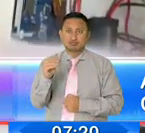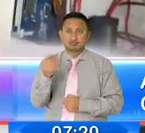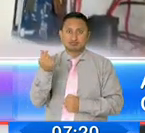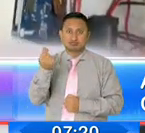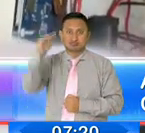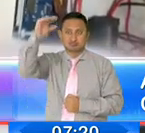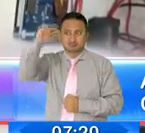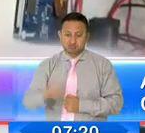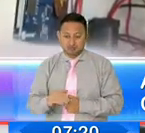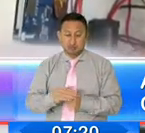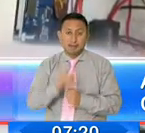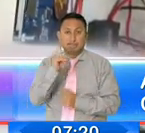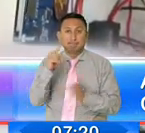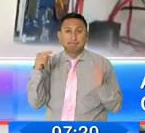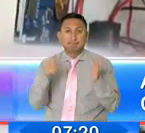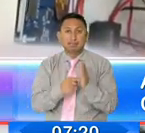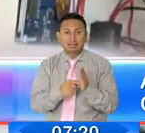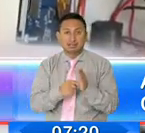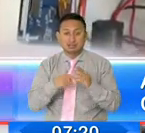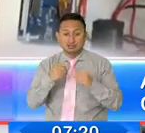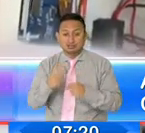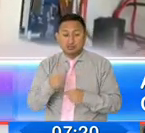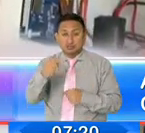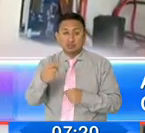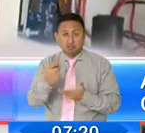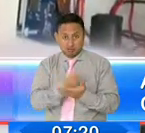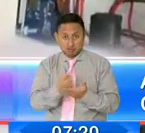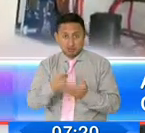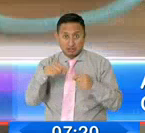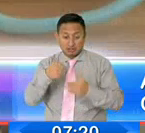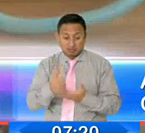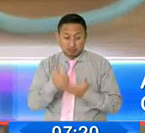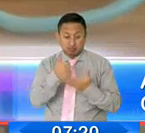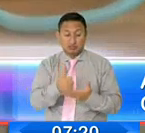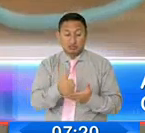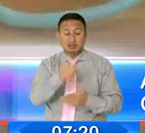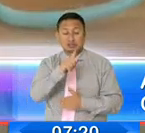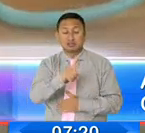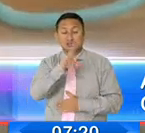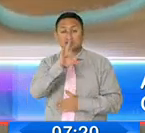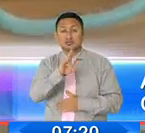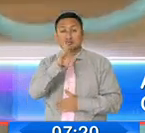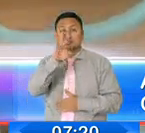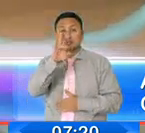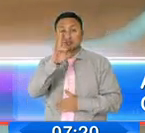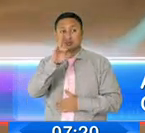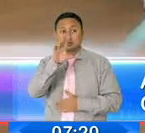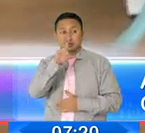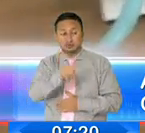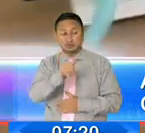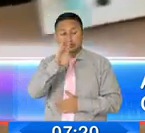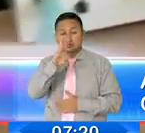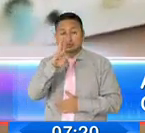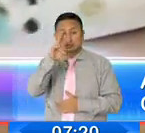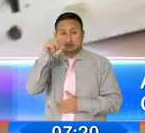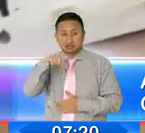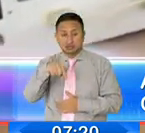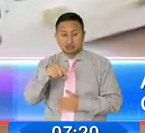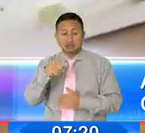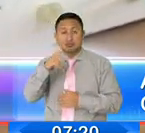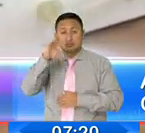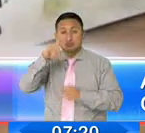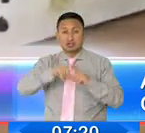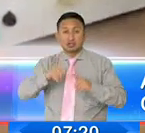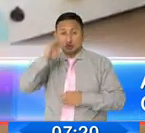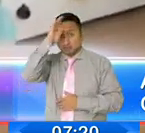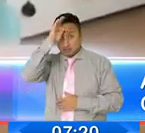1,000 y en las próximas semanas esperan entregar 167 unidades Made in Ecuador a varios hospitales